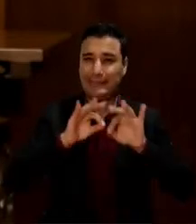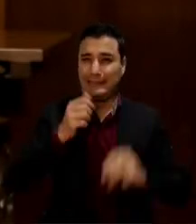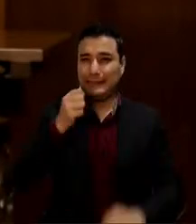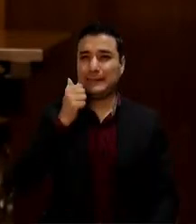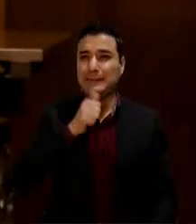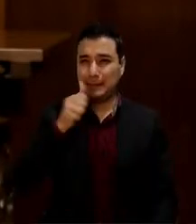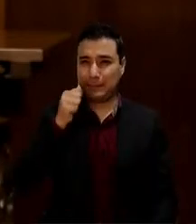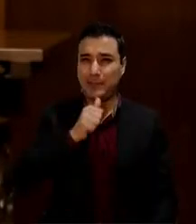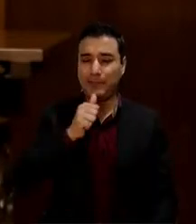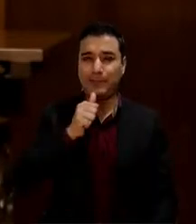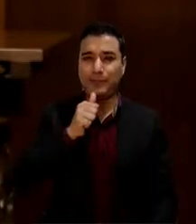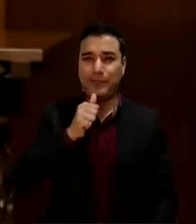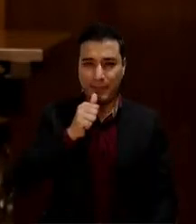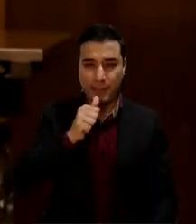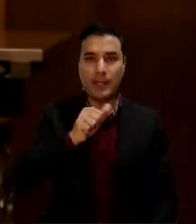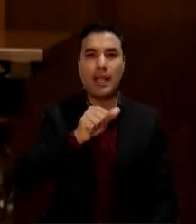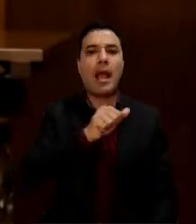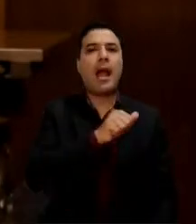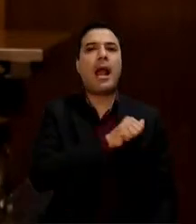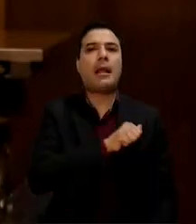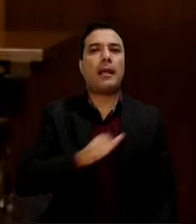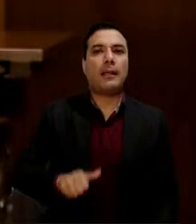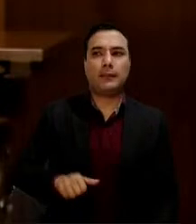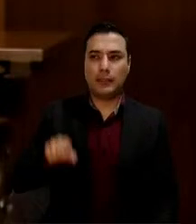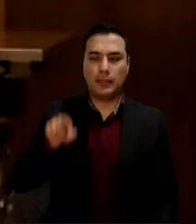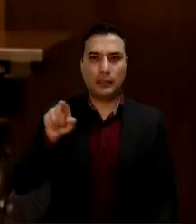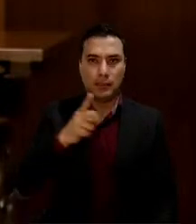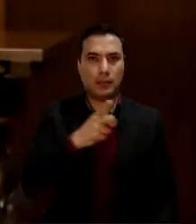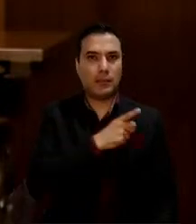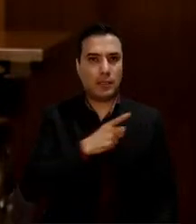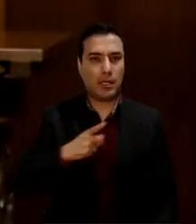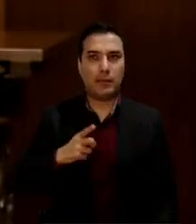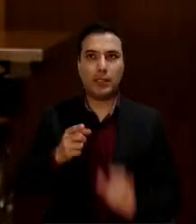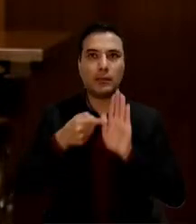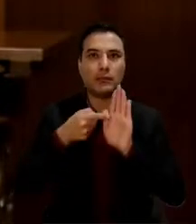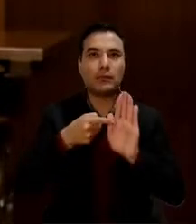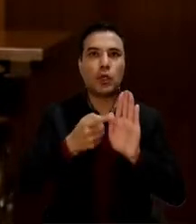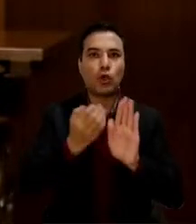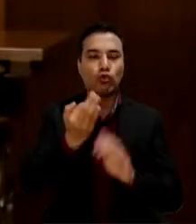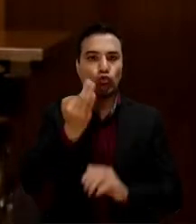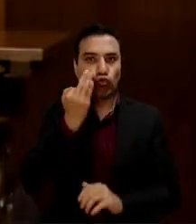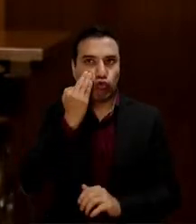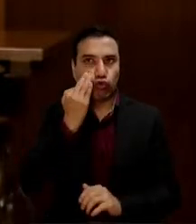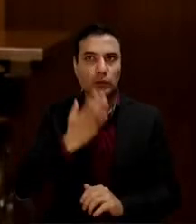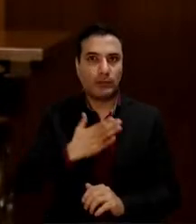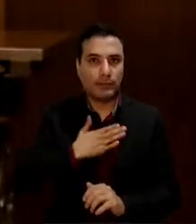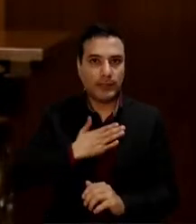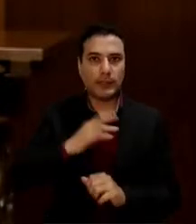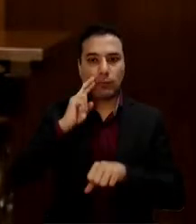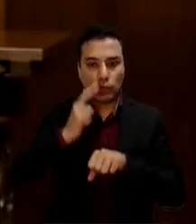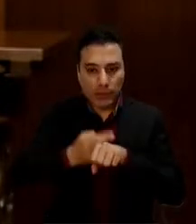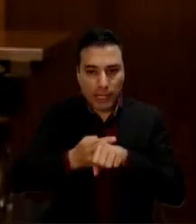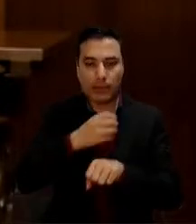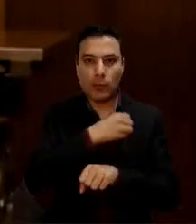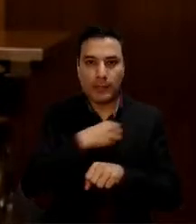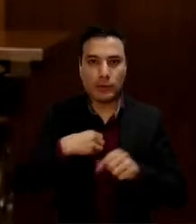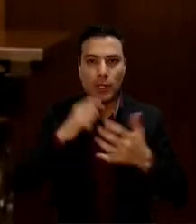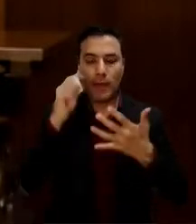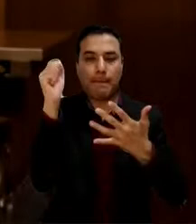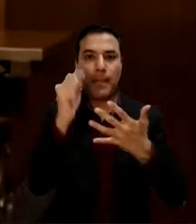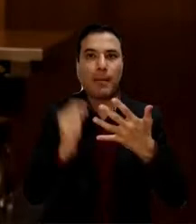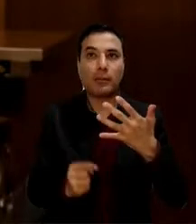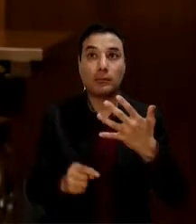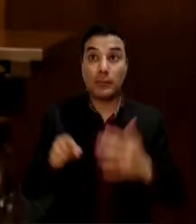deba comunicar sus valiosas funciones ante la ciudadanía, puesto que sin importar si son de mayoría